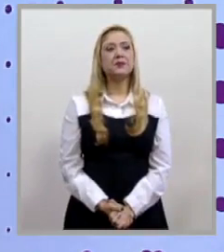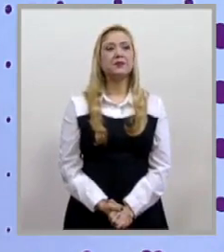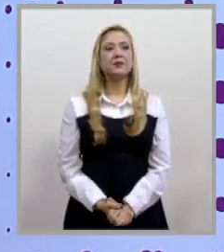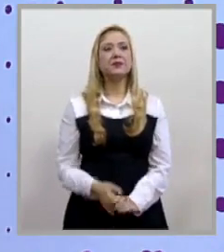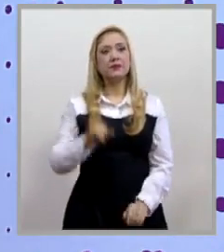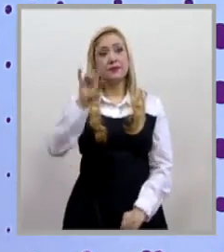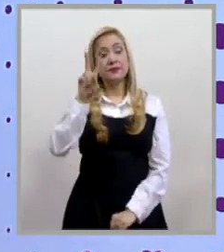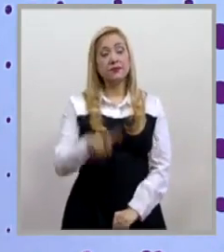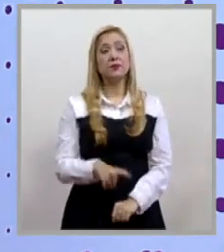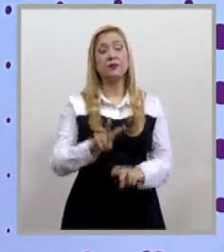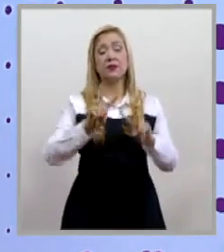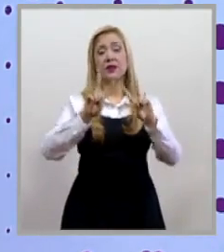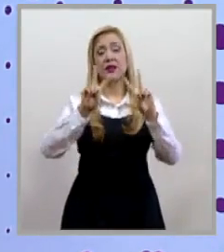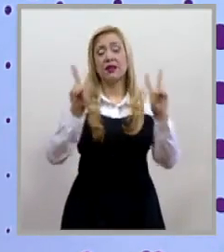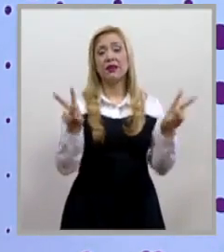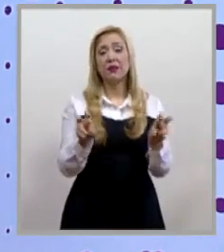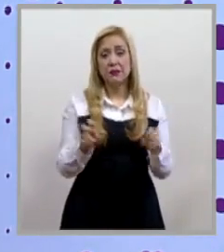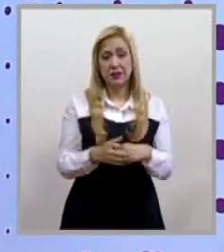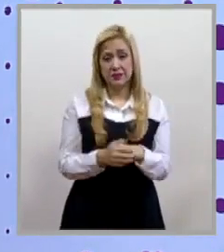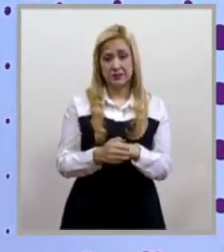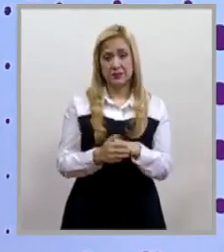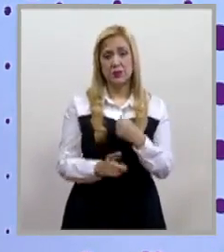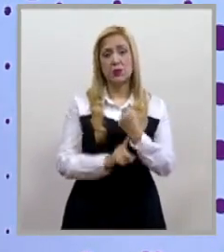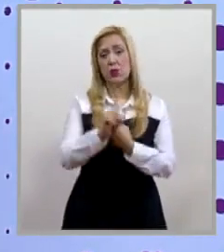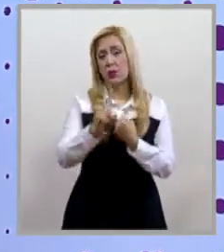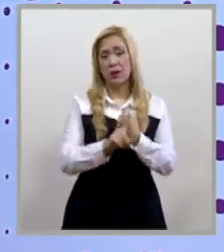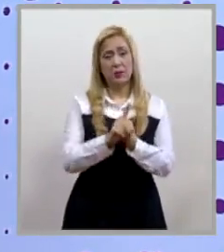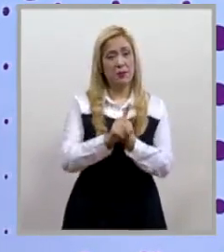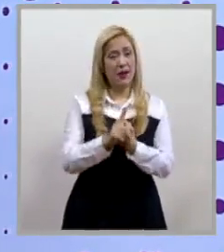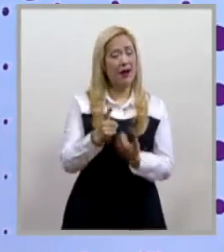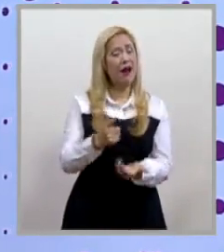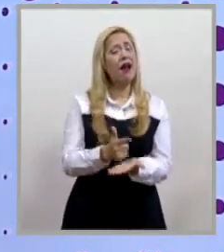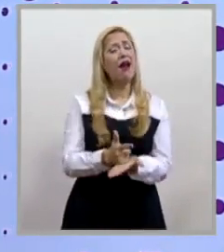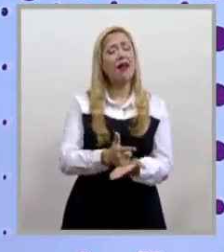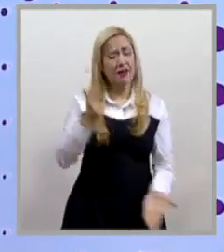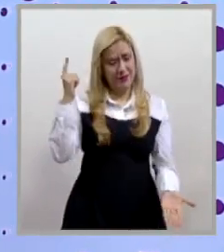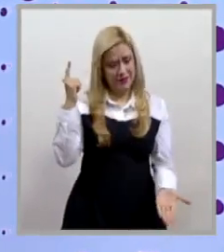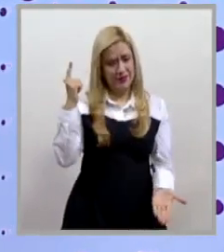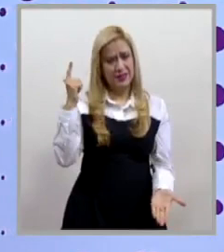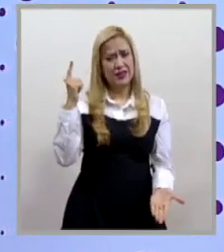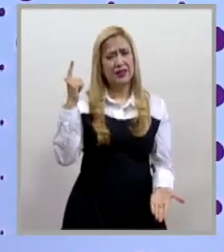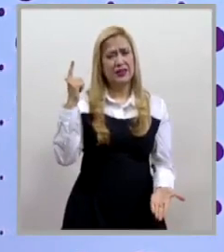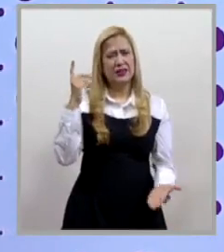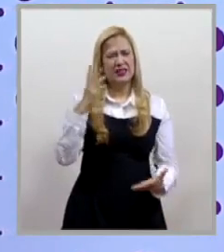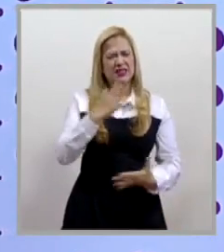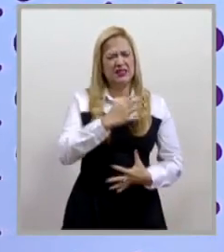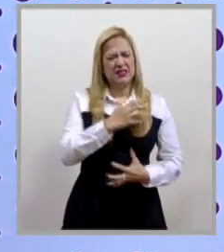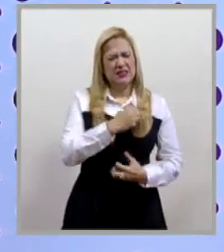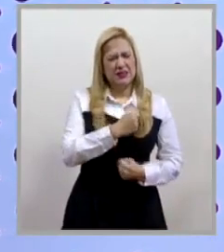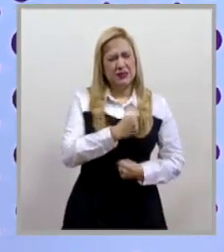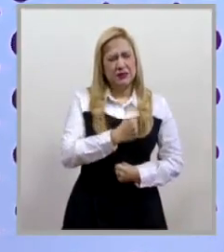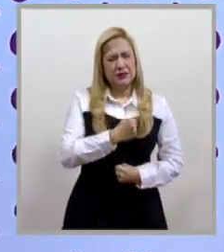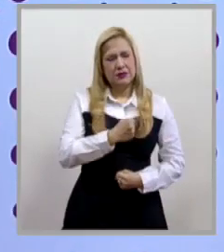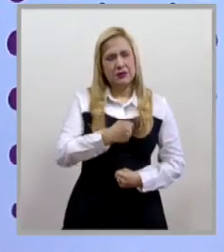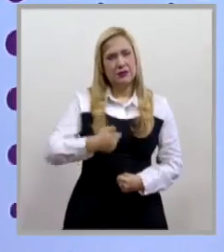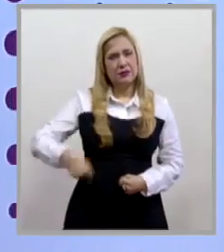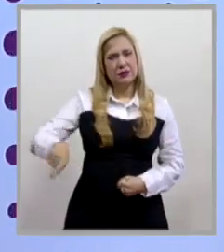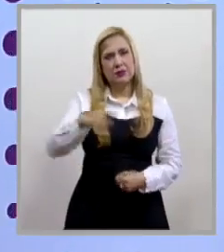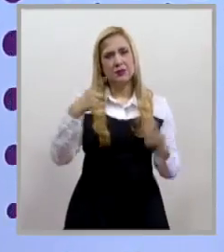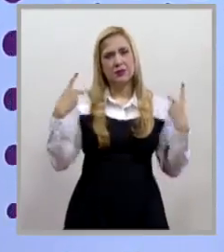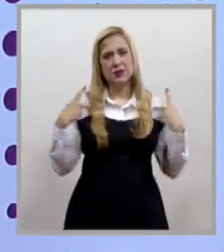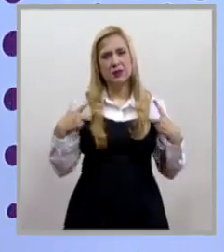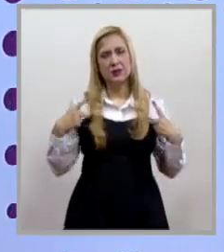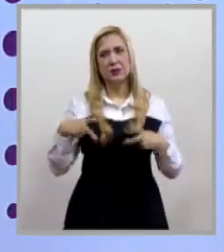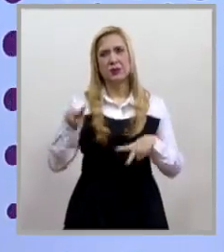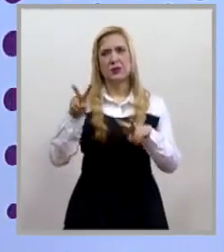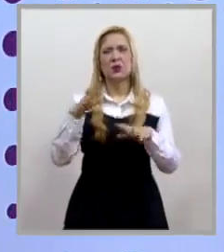Efectivamente, estamos hablando de un problema muy serio, lacerante para la sociedad en la actualidad, en donde